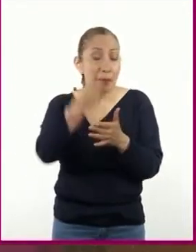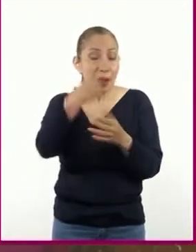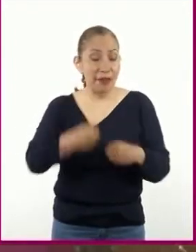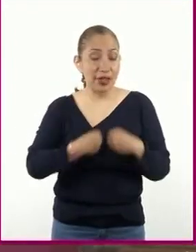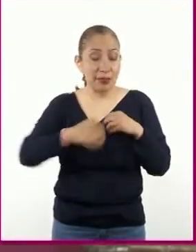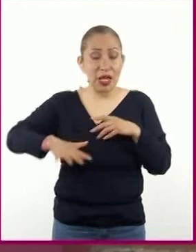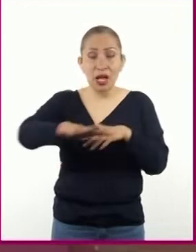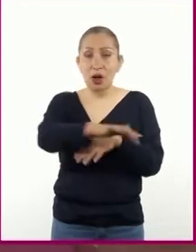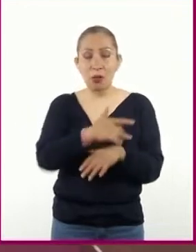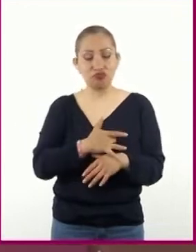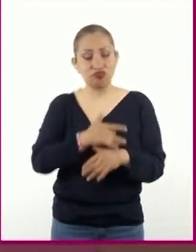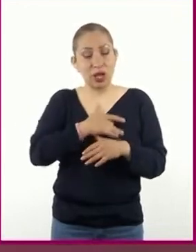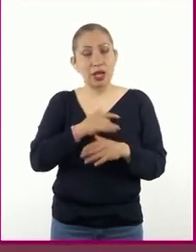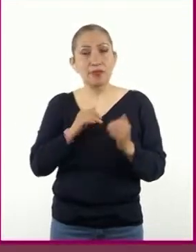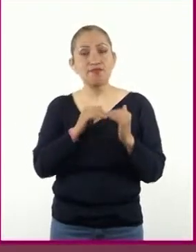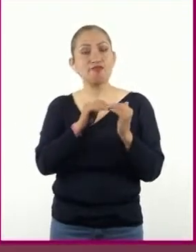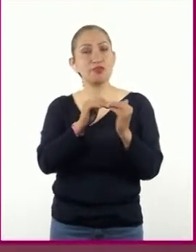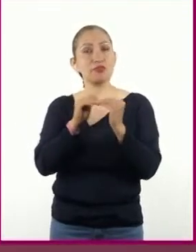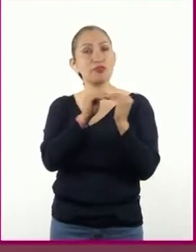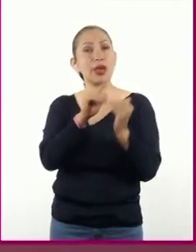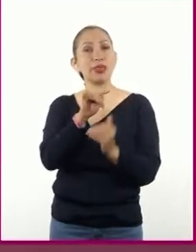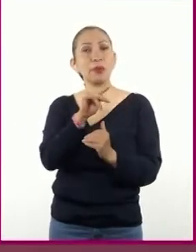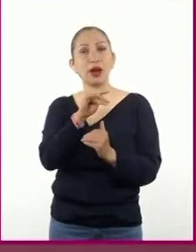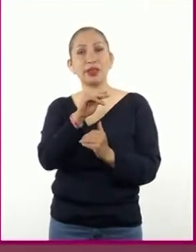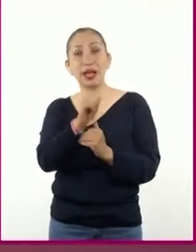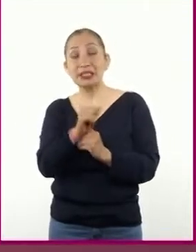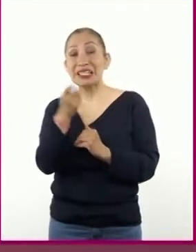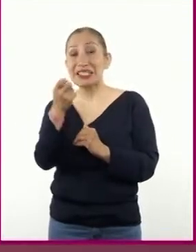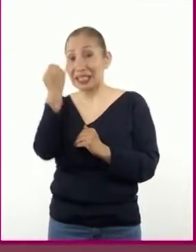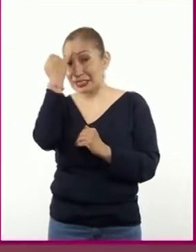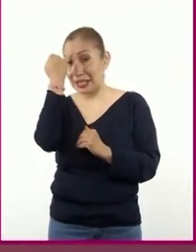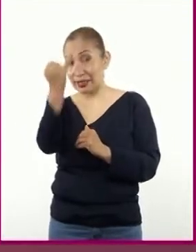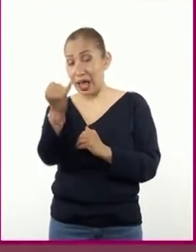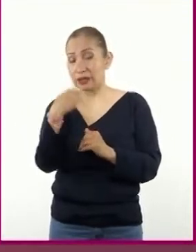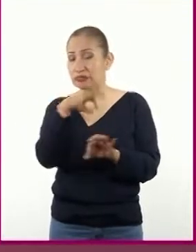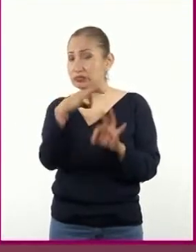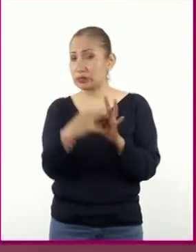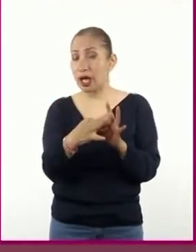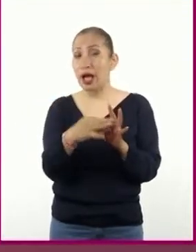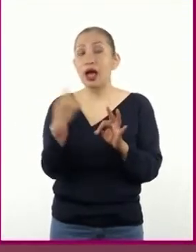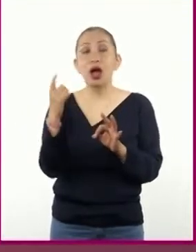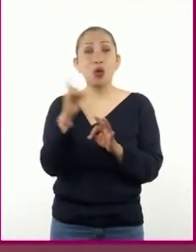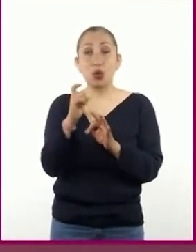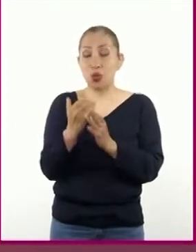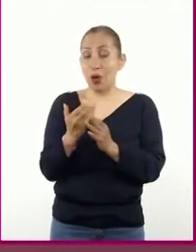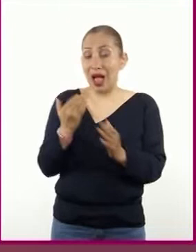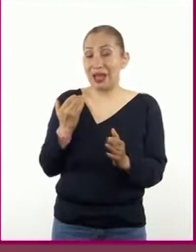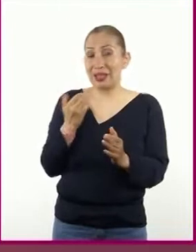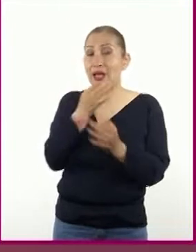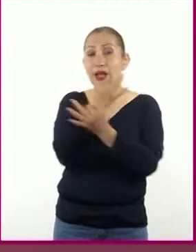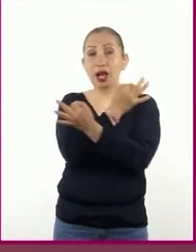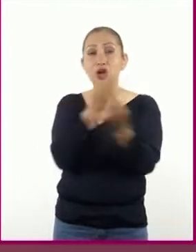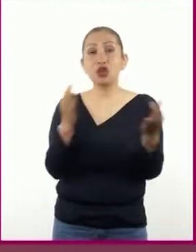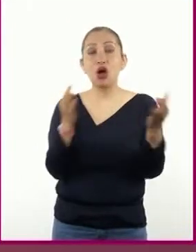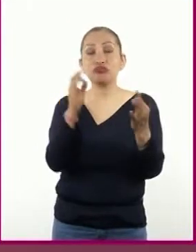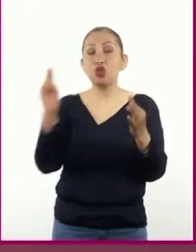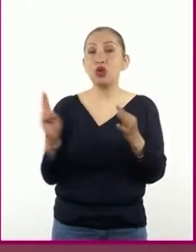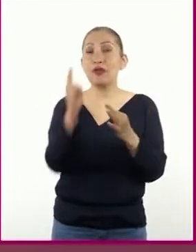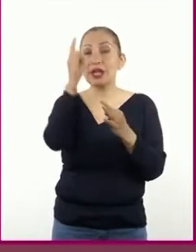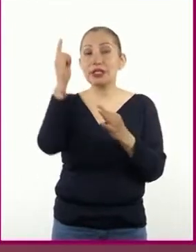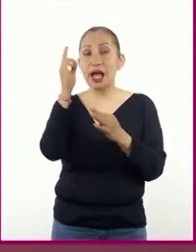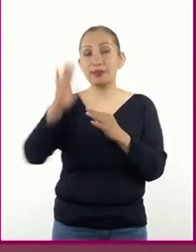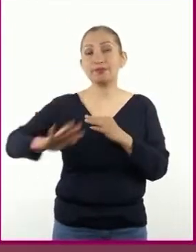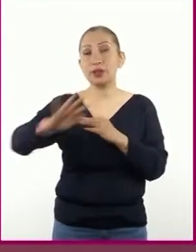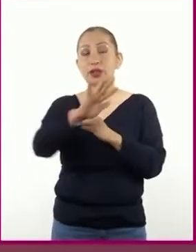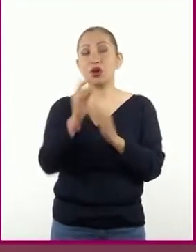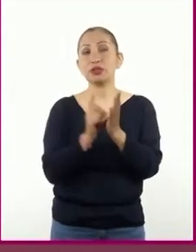sociedades humanistas y democráticas. Estas ideas se concretaron en su momento en la Declaración Universal de los